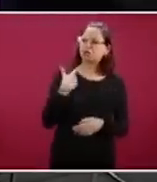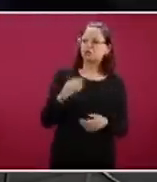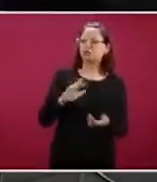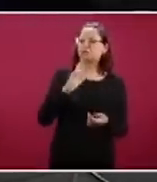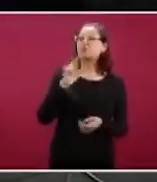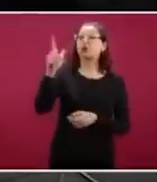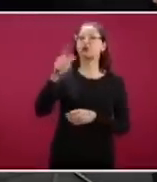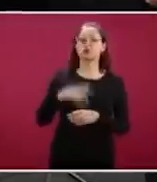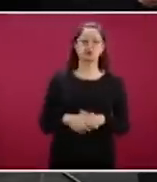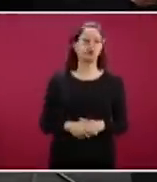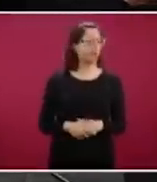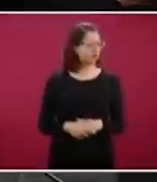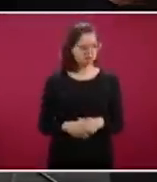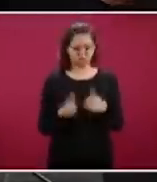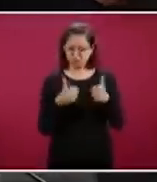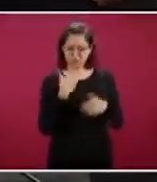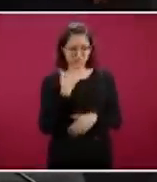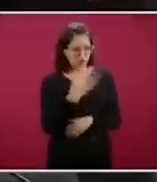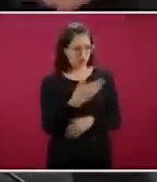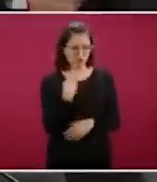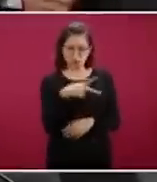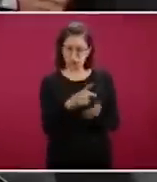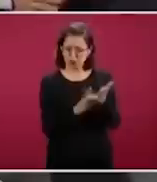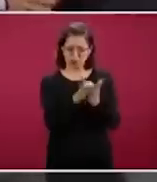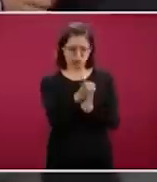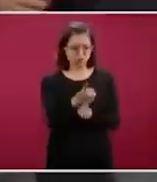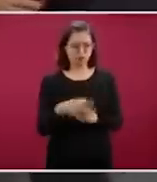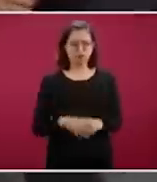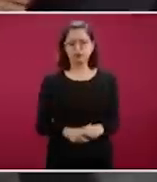están en su derecho. Segundo,